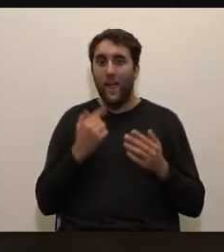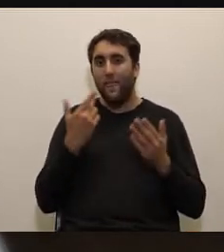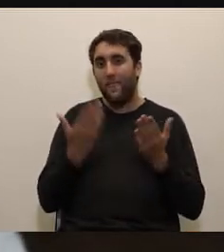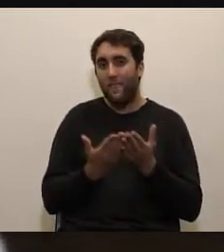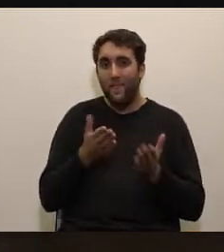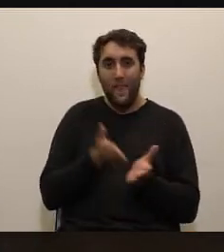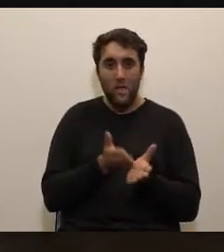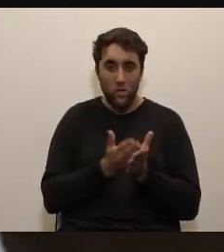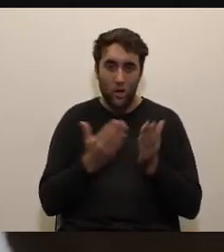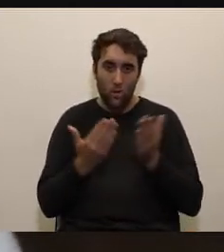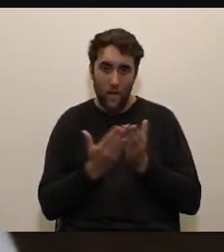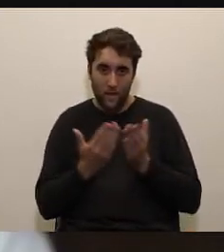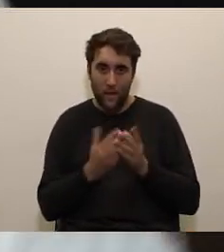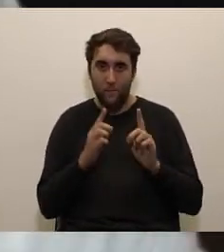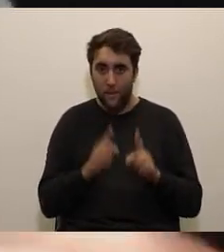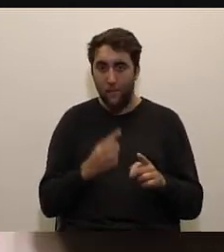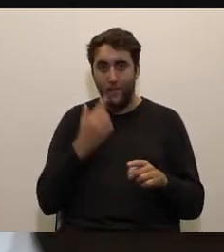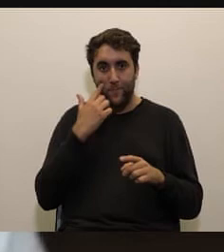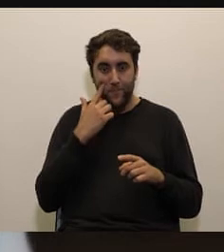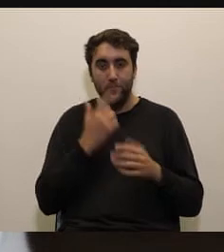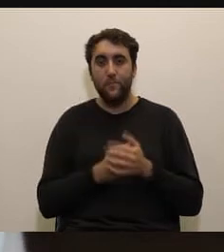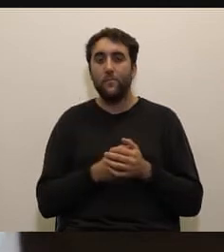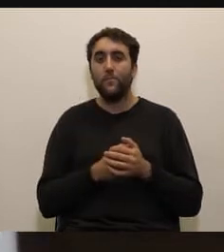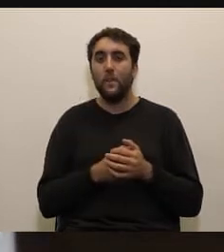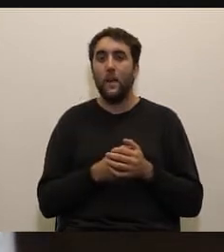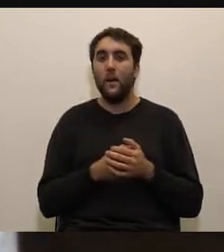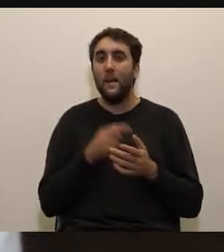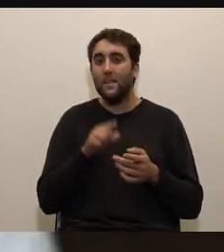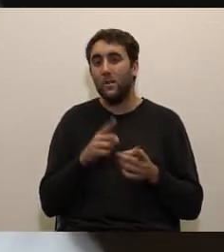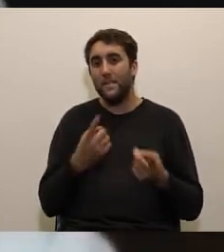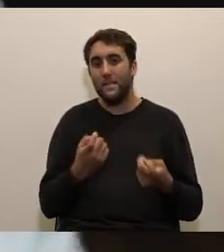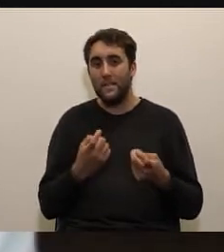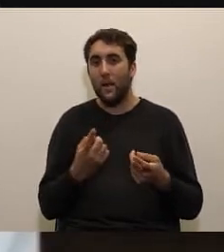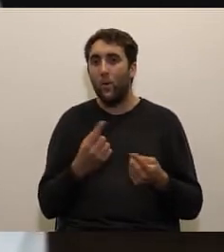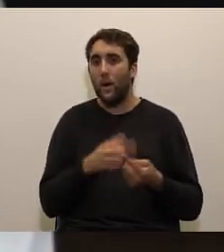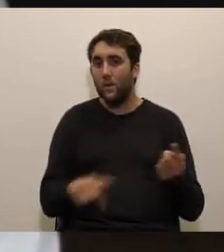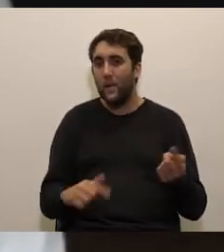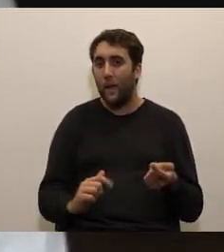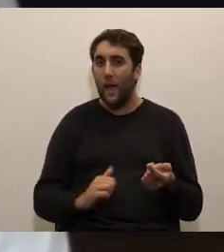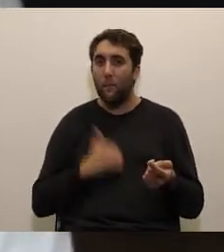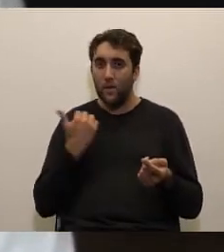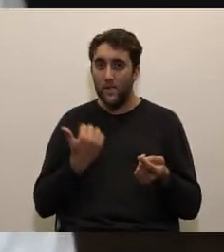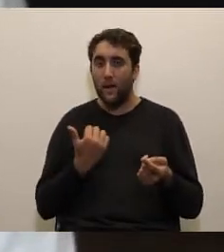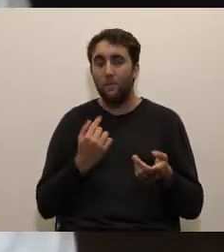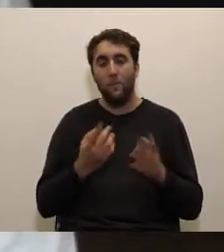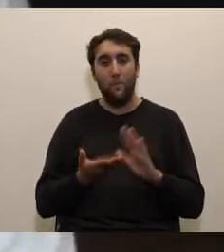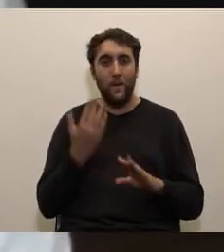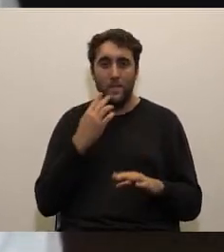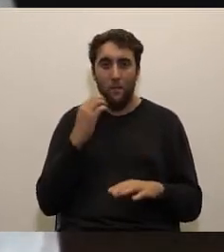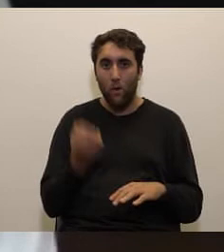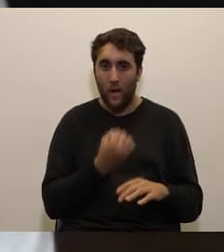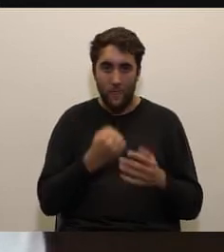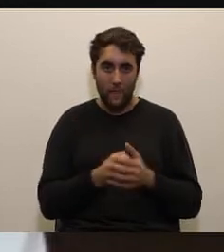contaba recién y otras tantas. Esto tiene que ser algo que sea aprovechado al máximo. Hay